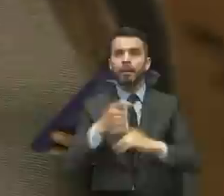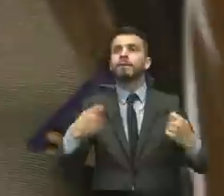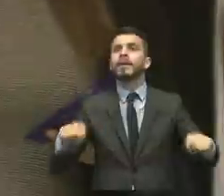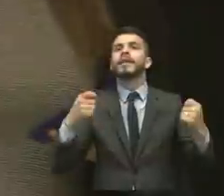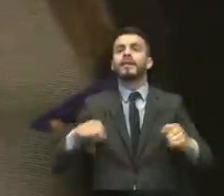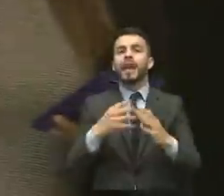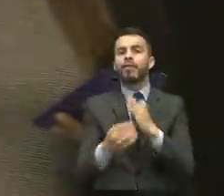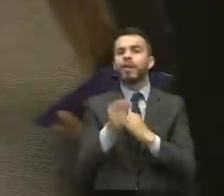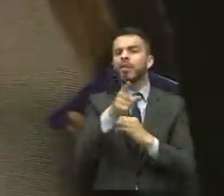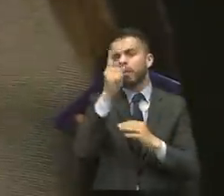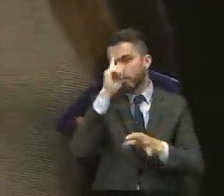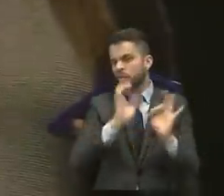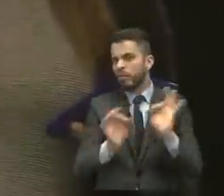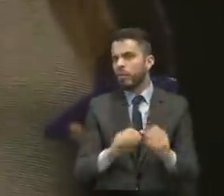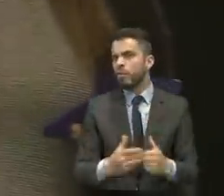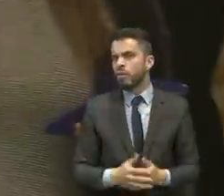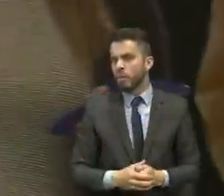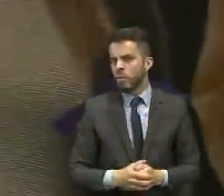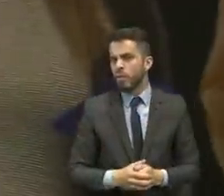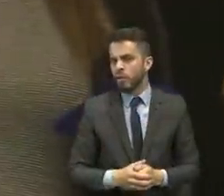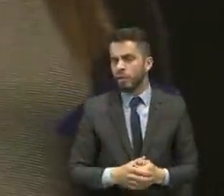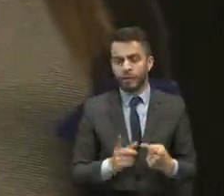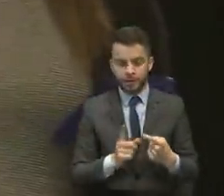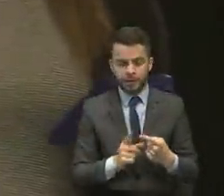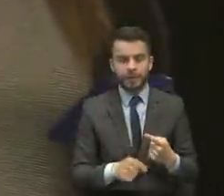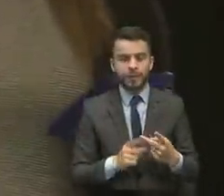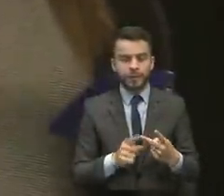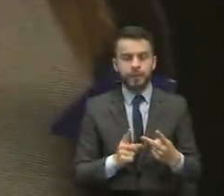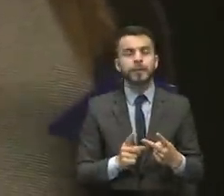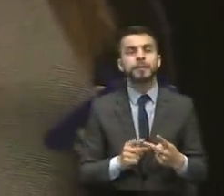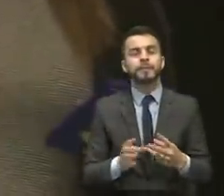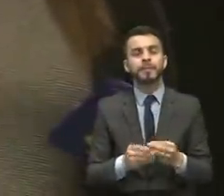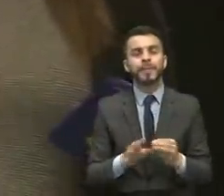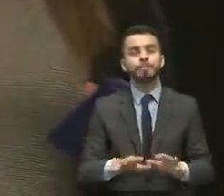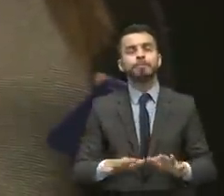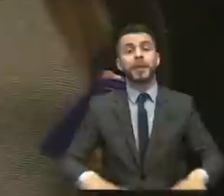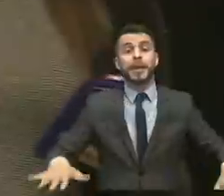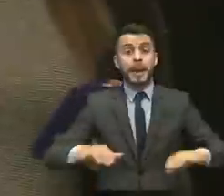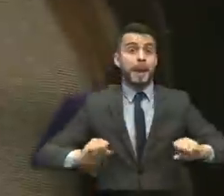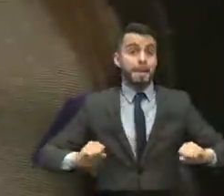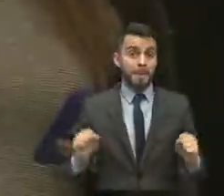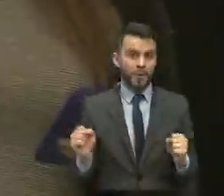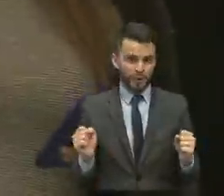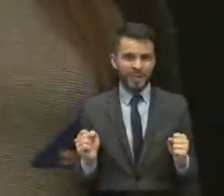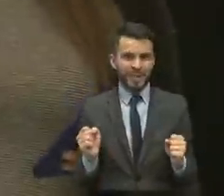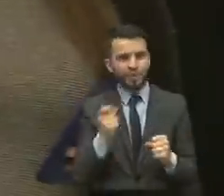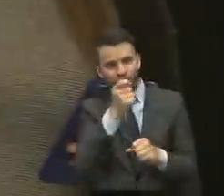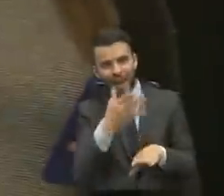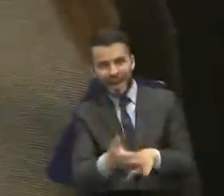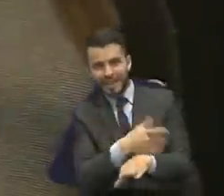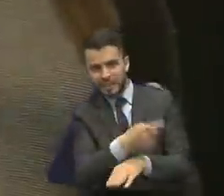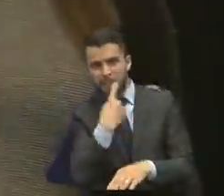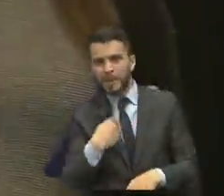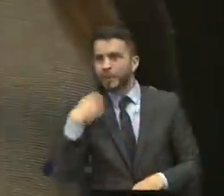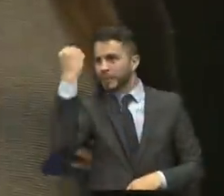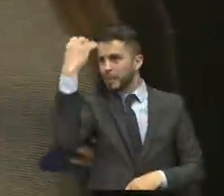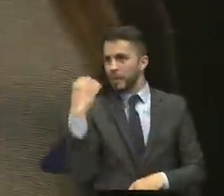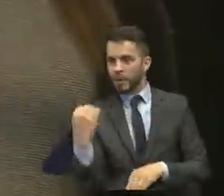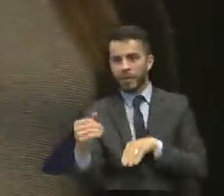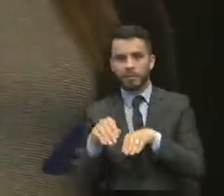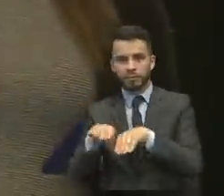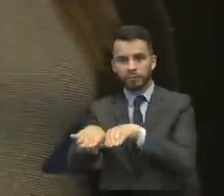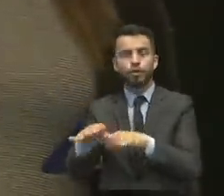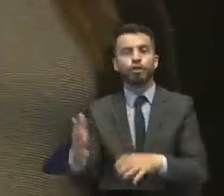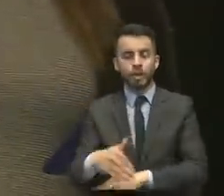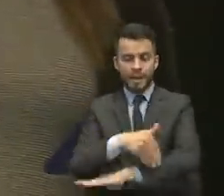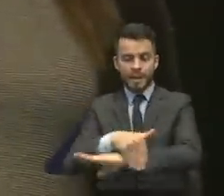este tema. El tercero, en Bogotá tenemos, a propósito de lo que hablaban hace un instante de los semáforos, en la carrera